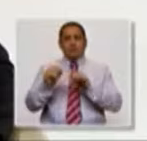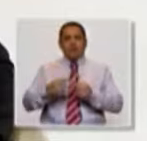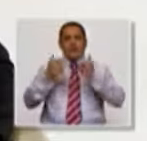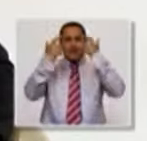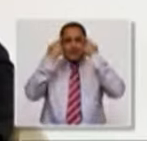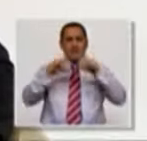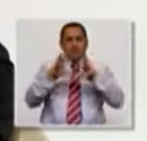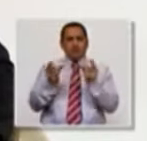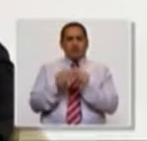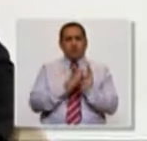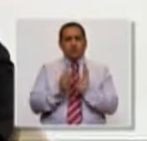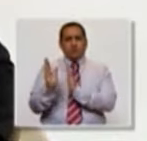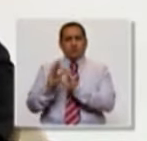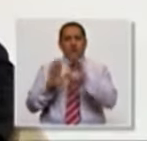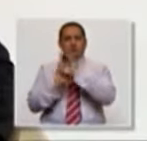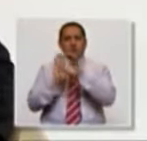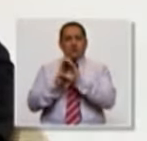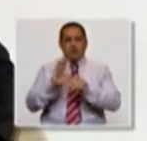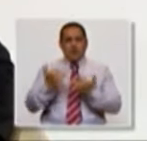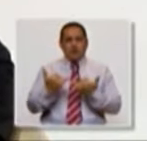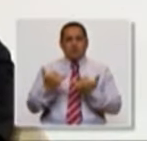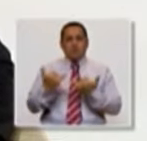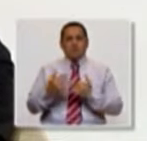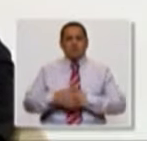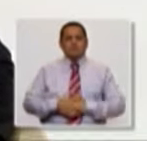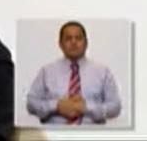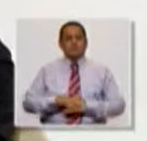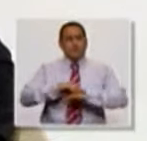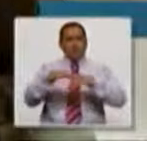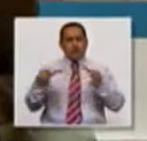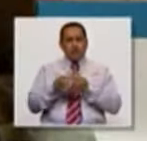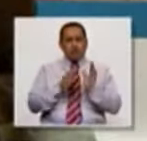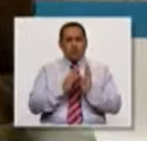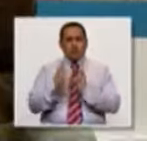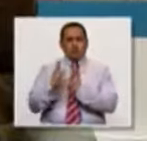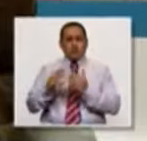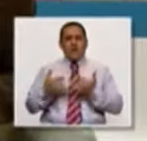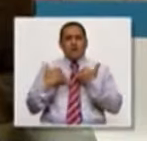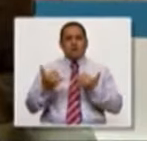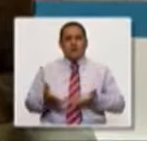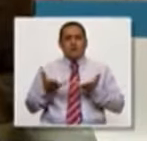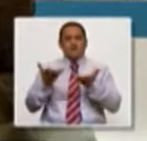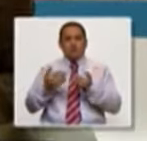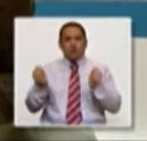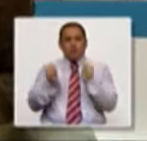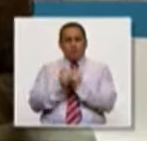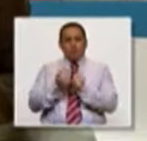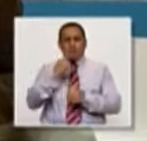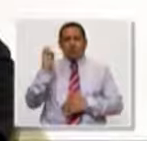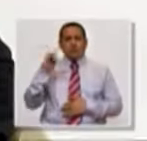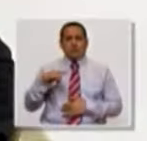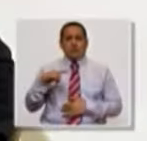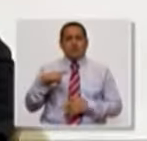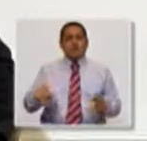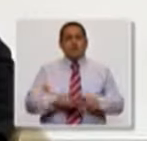procesos constitucionales existentes, ¿no? ¿Todos los procesos constitucionales van de la mano con las tutelas de urgencia?